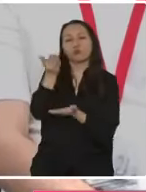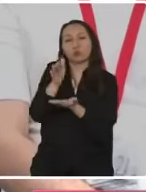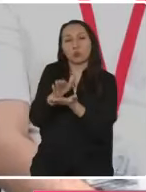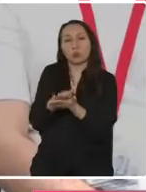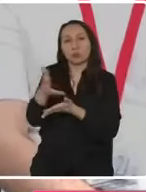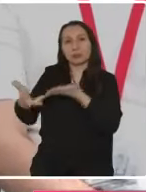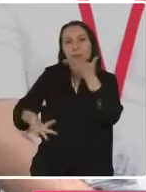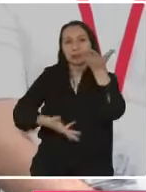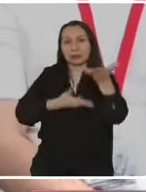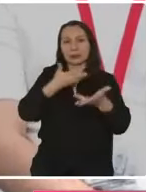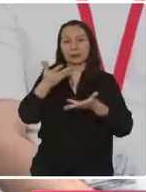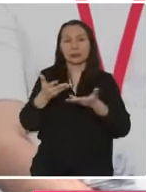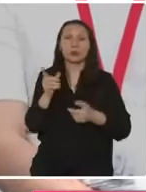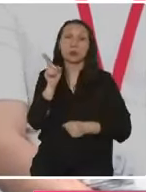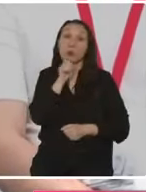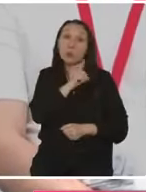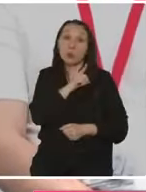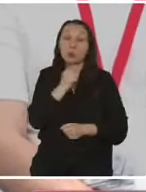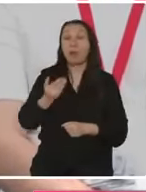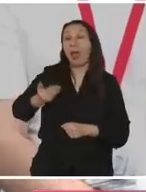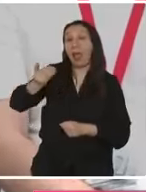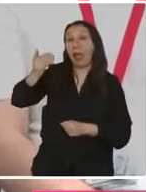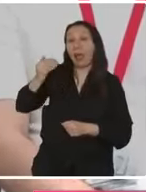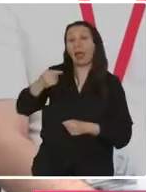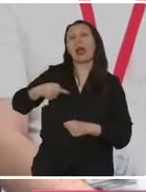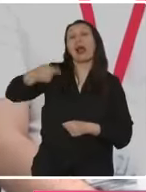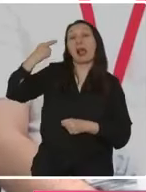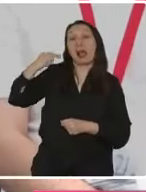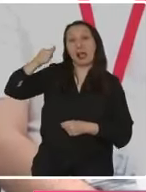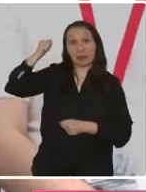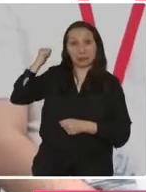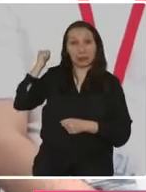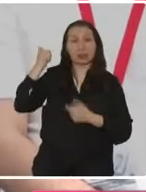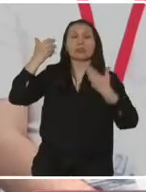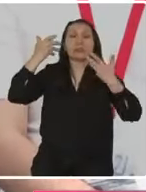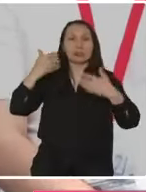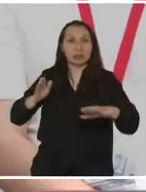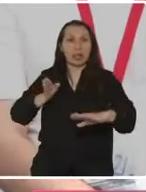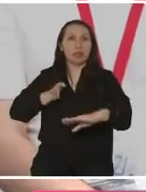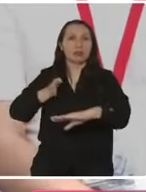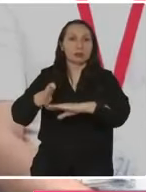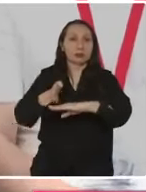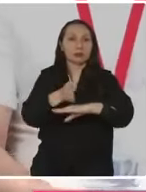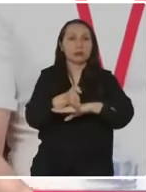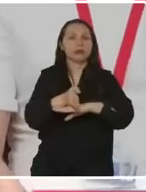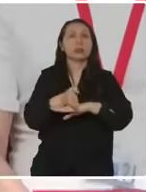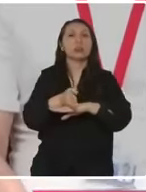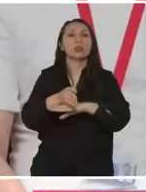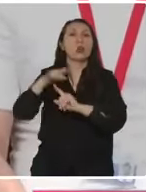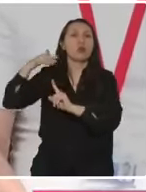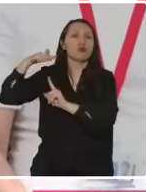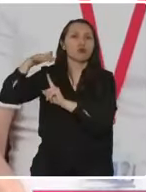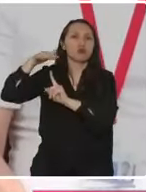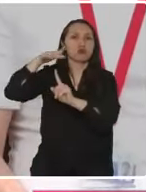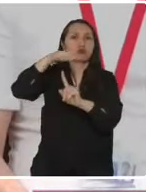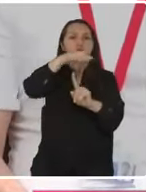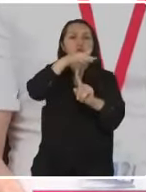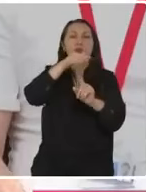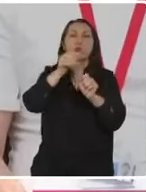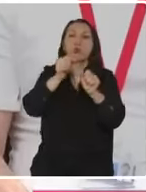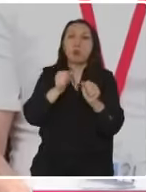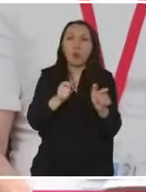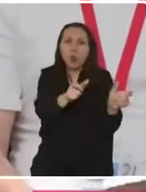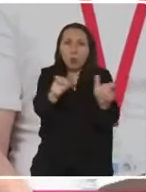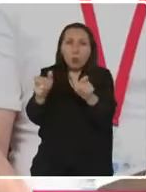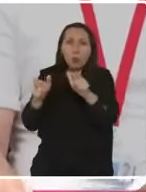de este incendio. Y por último, desde antes de ayer, está desplegada en la zona una nave, un helicóptero que tiene capacidades